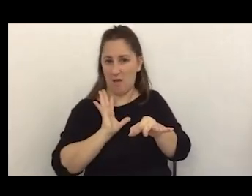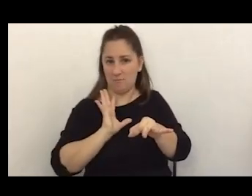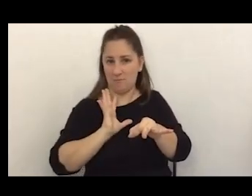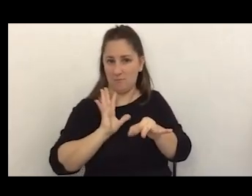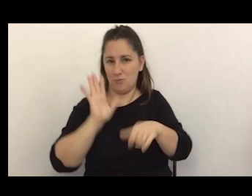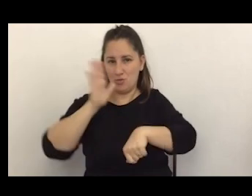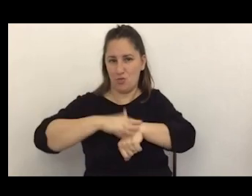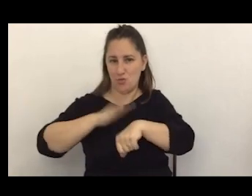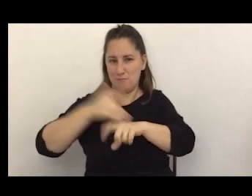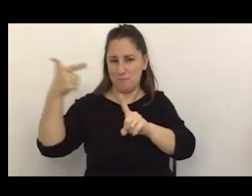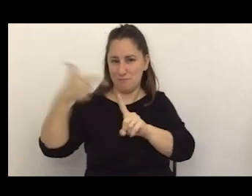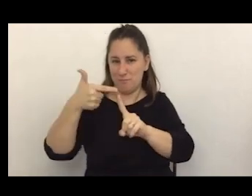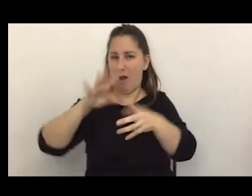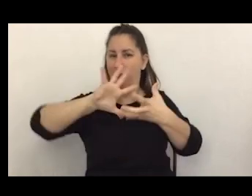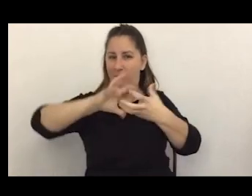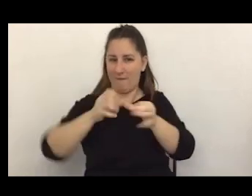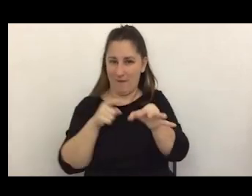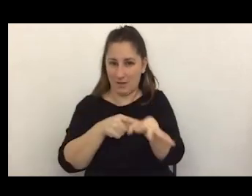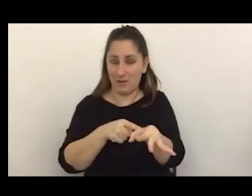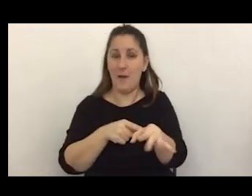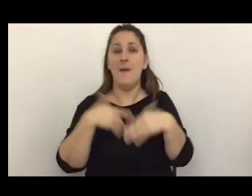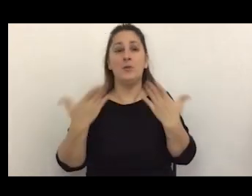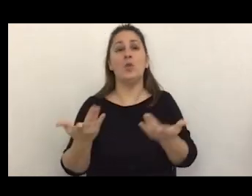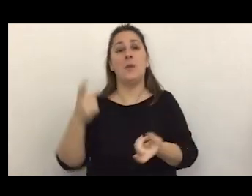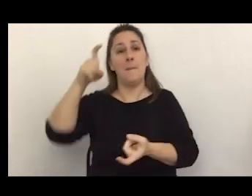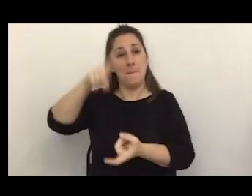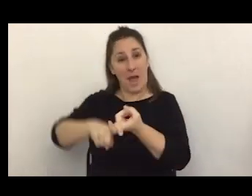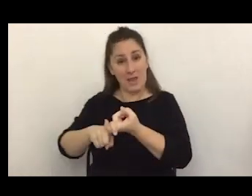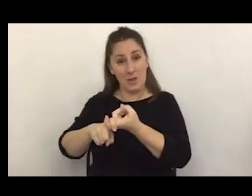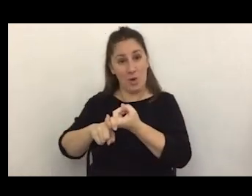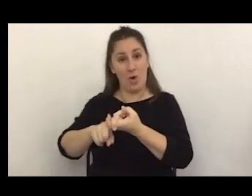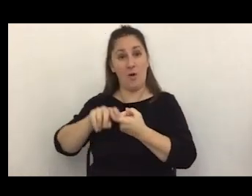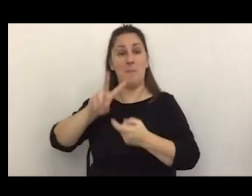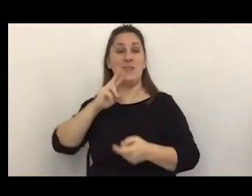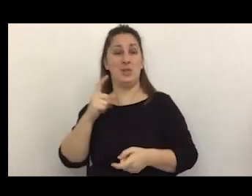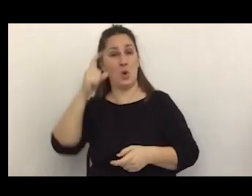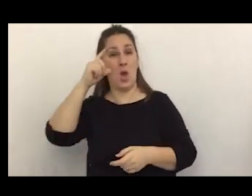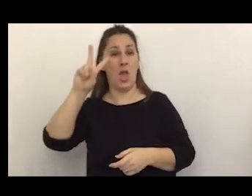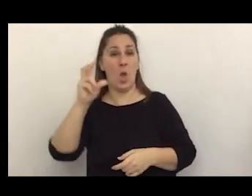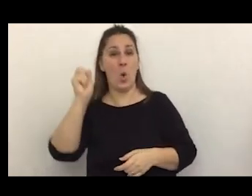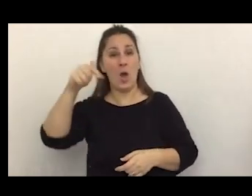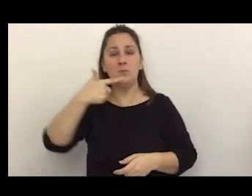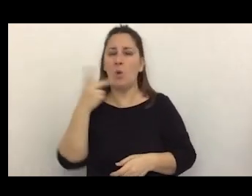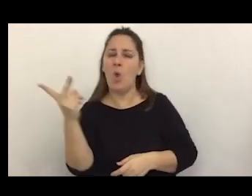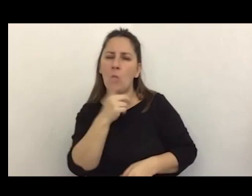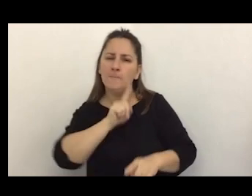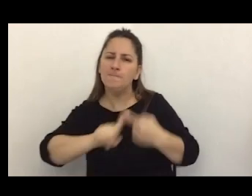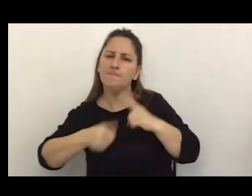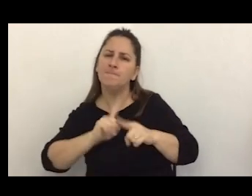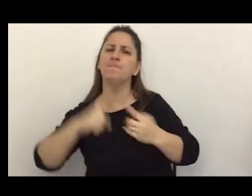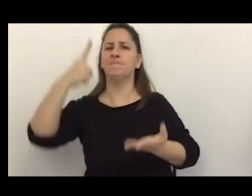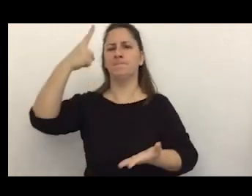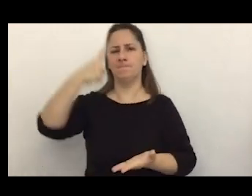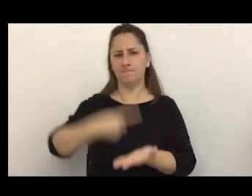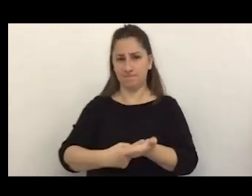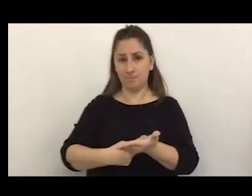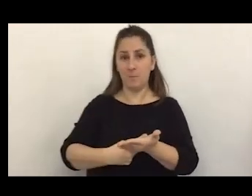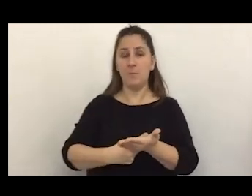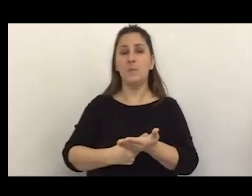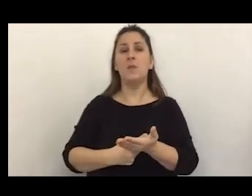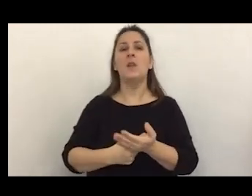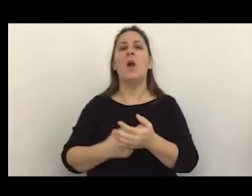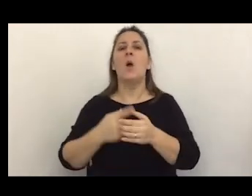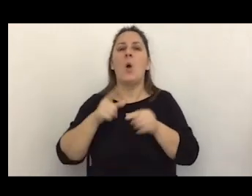En consecuencia, junto con su marido, el señor Evans, decidieron generar un número de